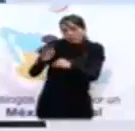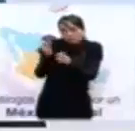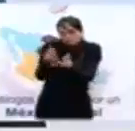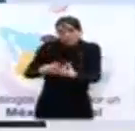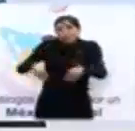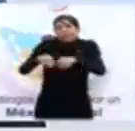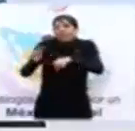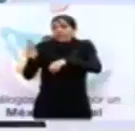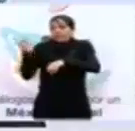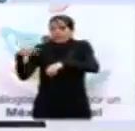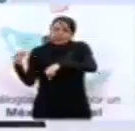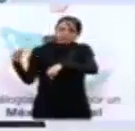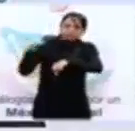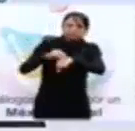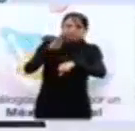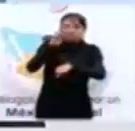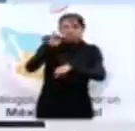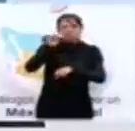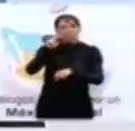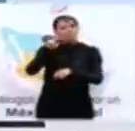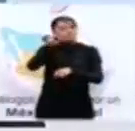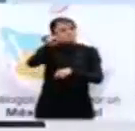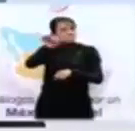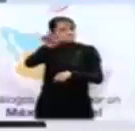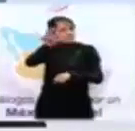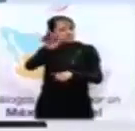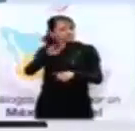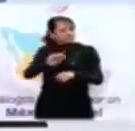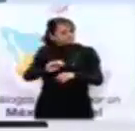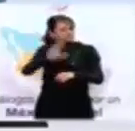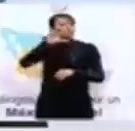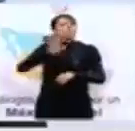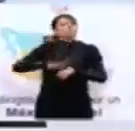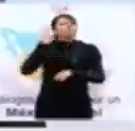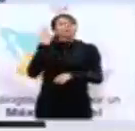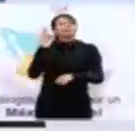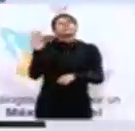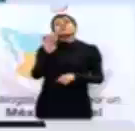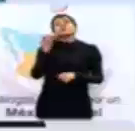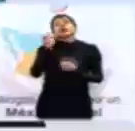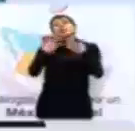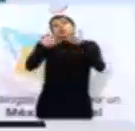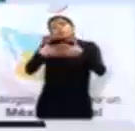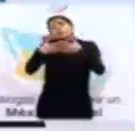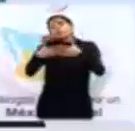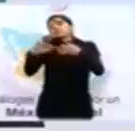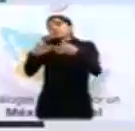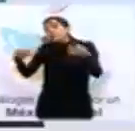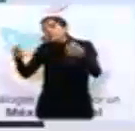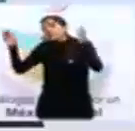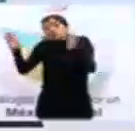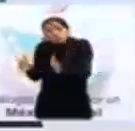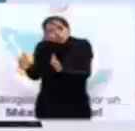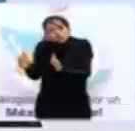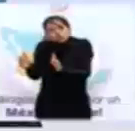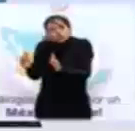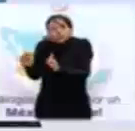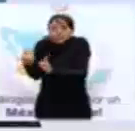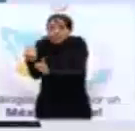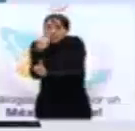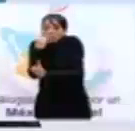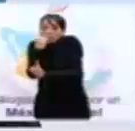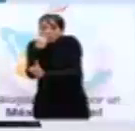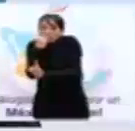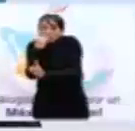lo miramos en términos de la participación, por ejemplo, de los pequeños productores en la producción de alimentos, es mucho mayor que en la producción total